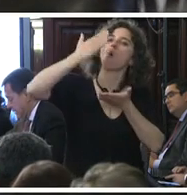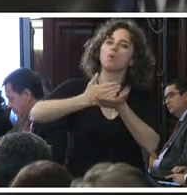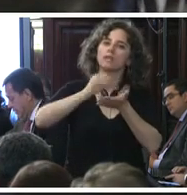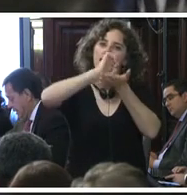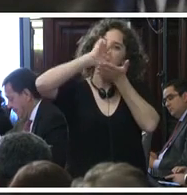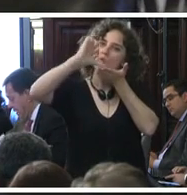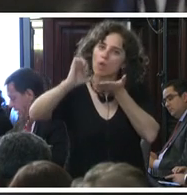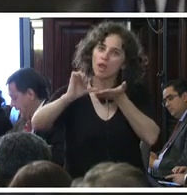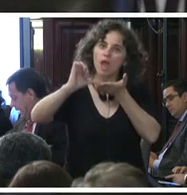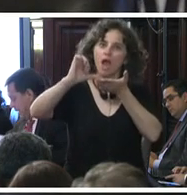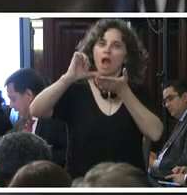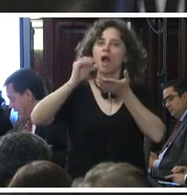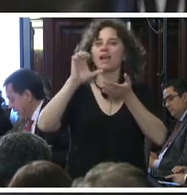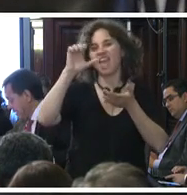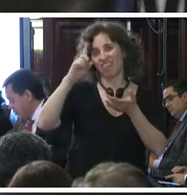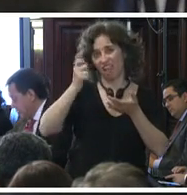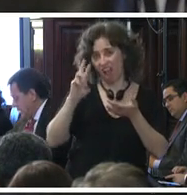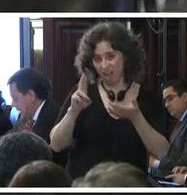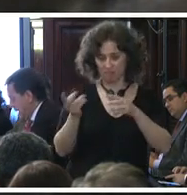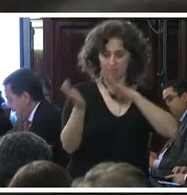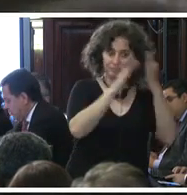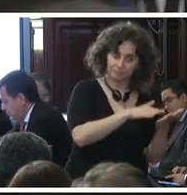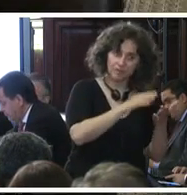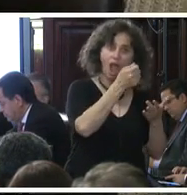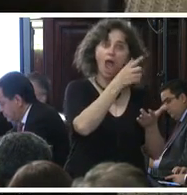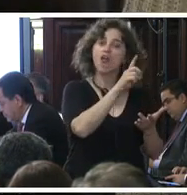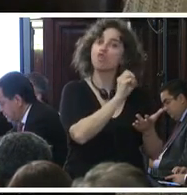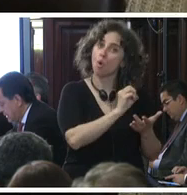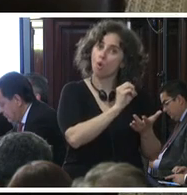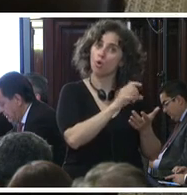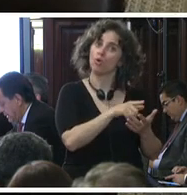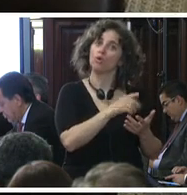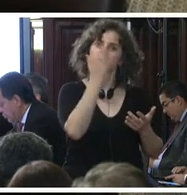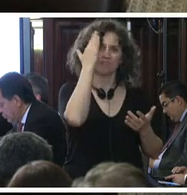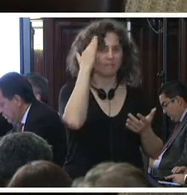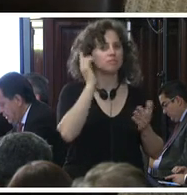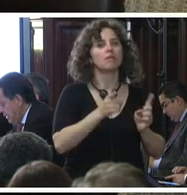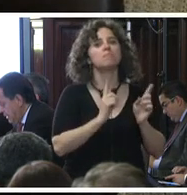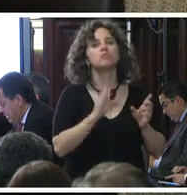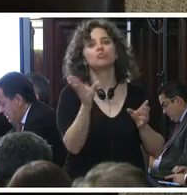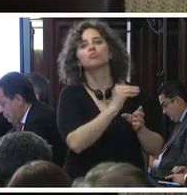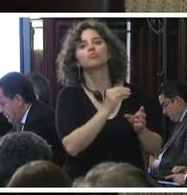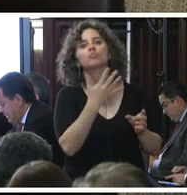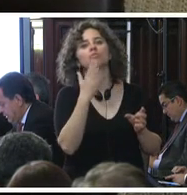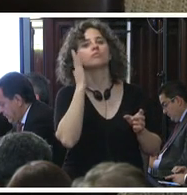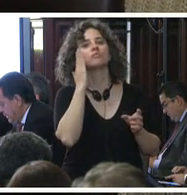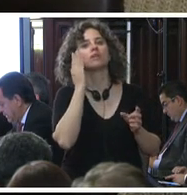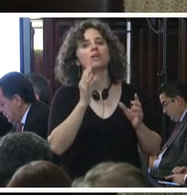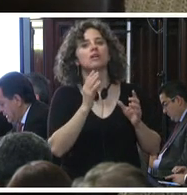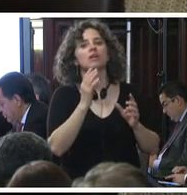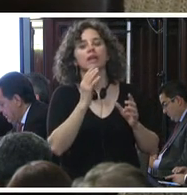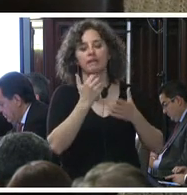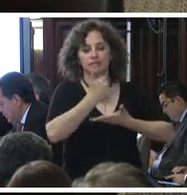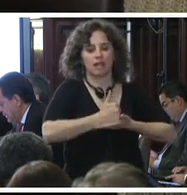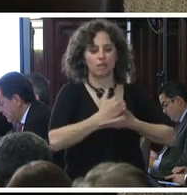en el caso de édgar en el caso de aldo sabemos también todos que se encuentra en estado